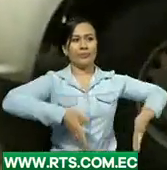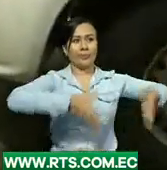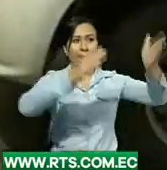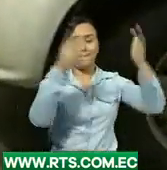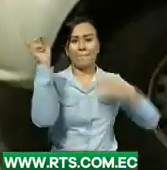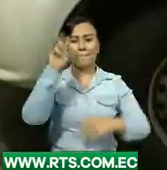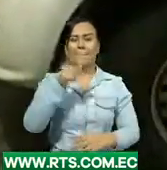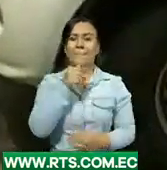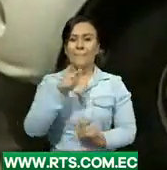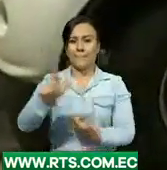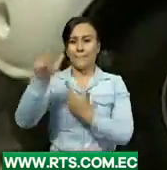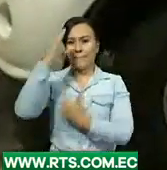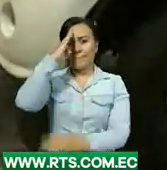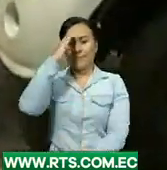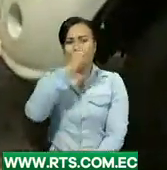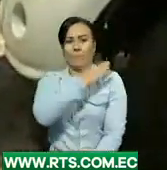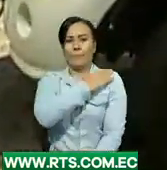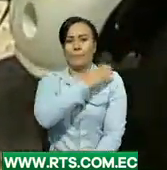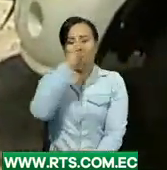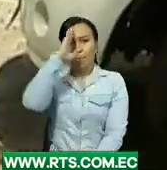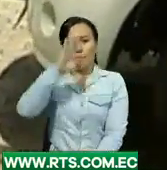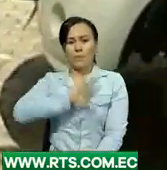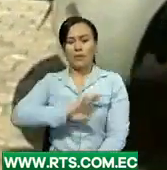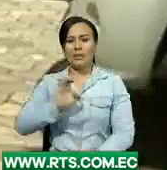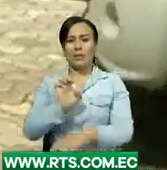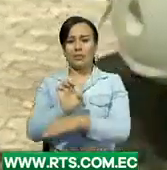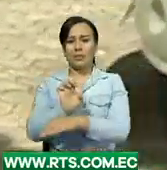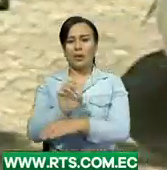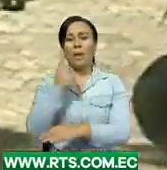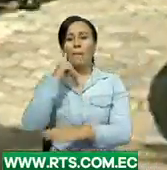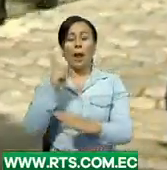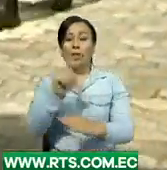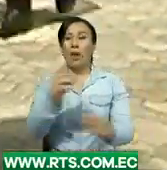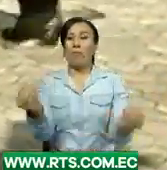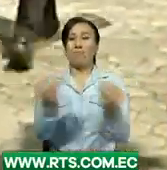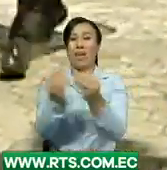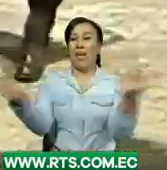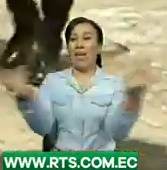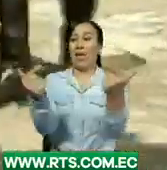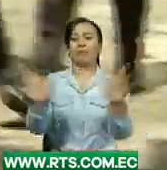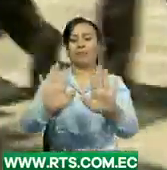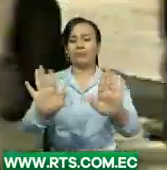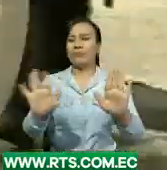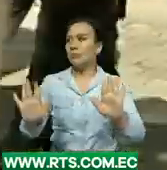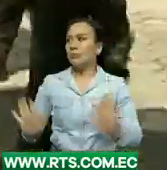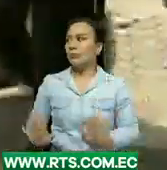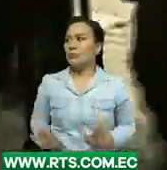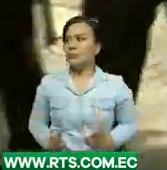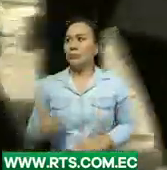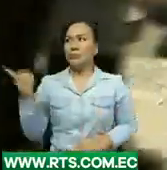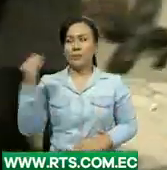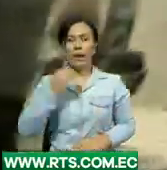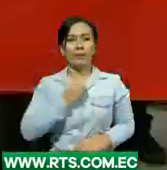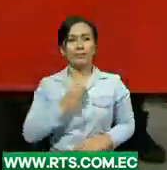por elementos de la Policía Nacional, para evitar así desmanes, informó Carlos Julio Gurumendi.